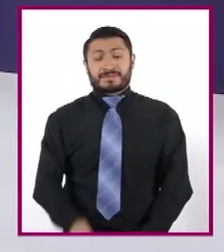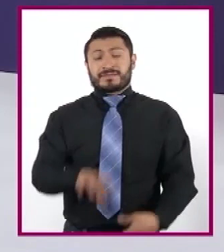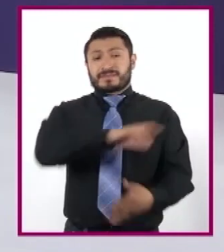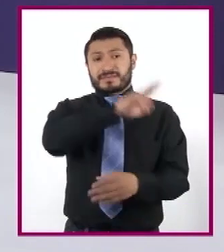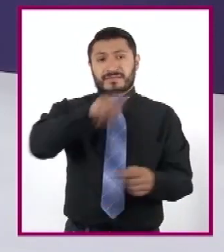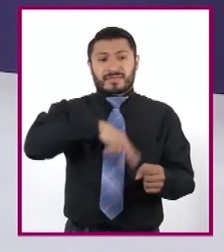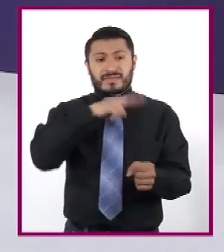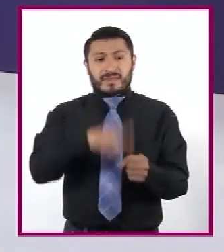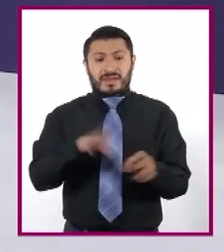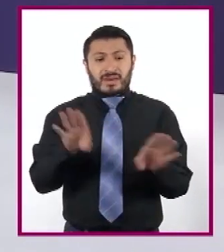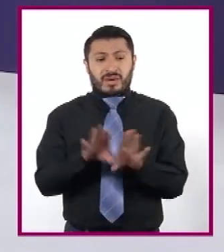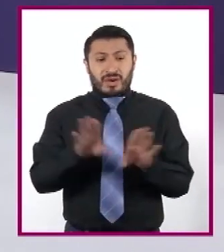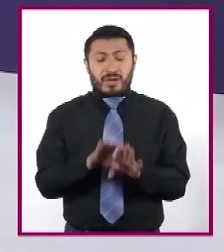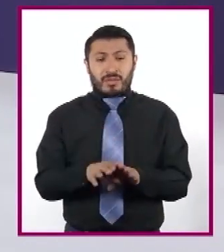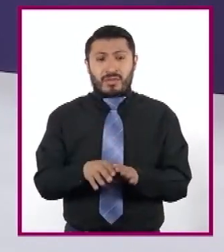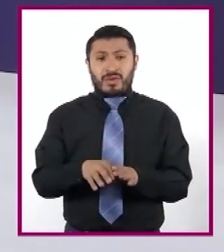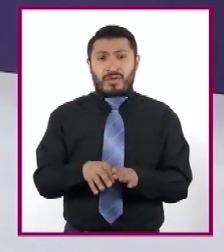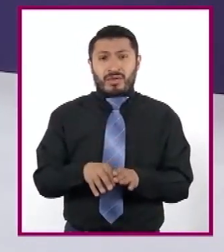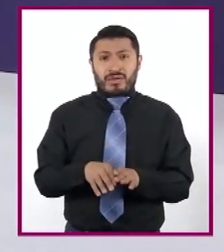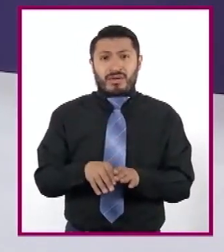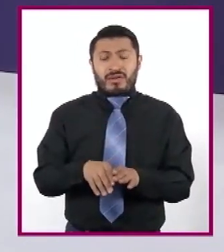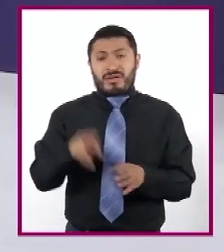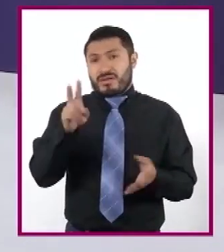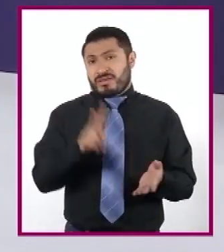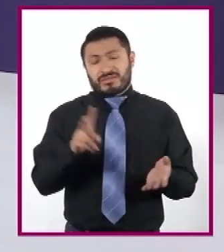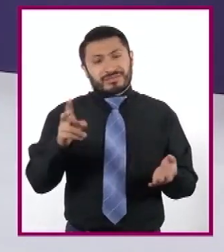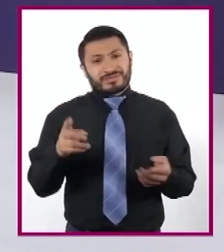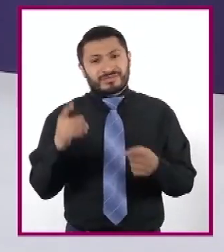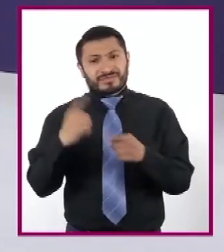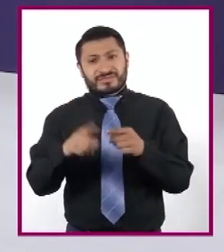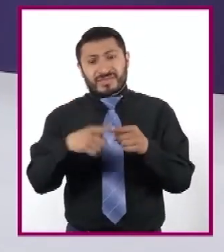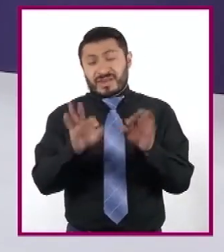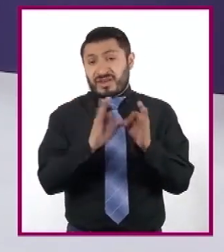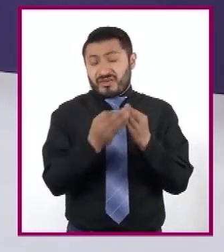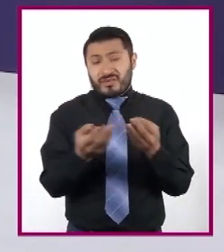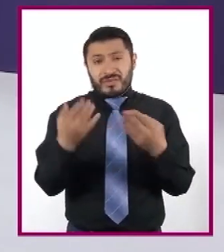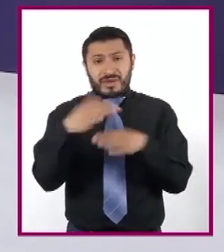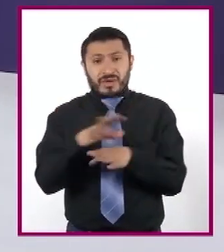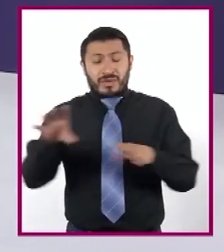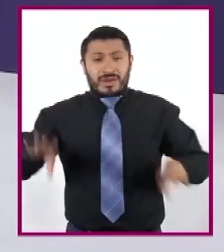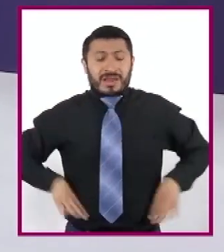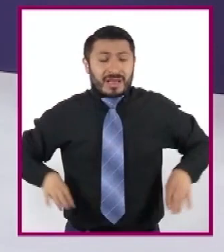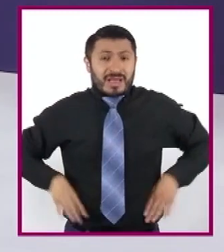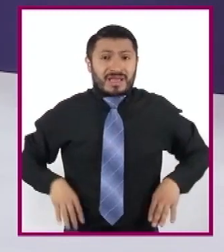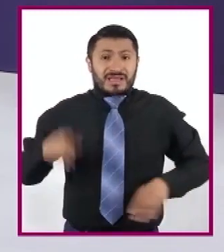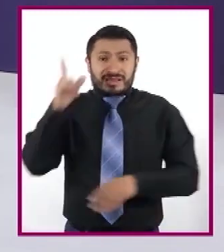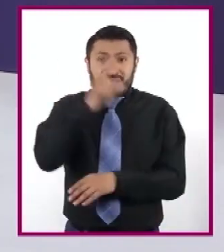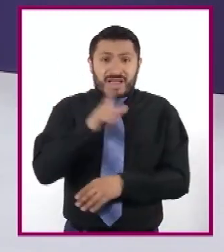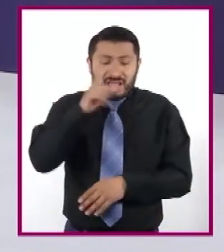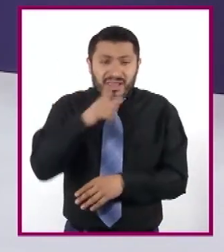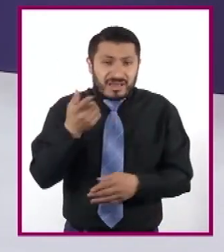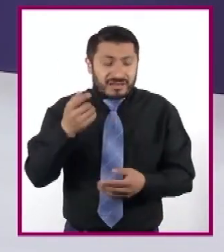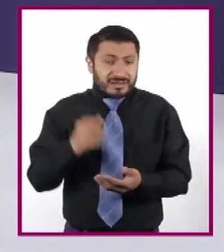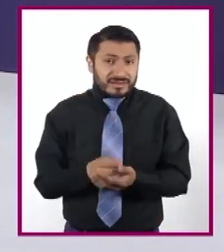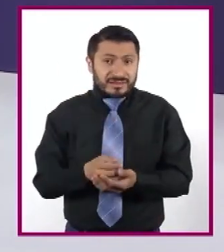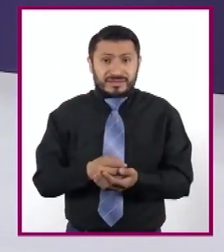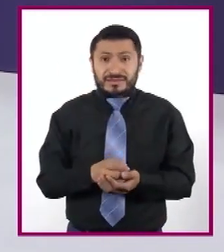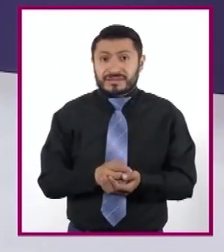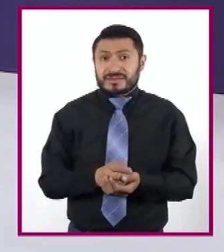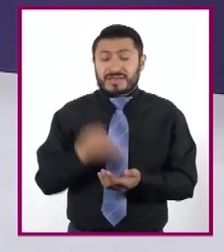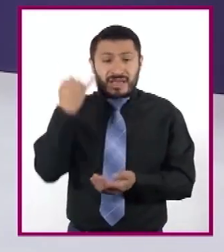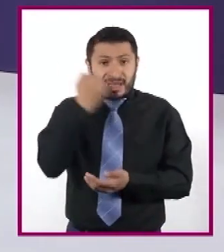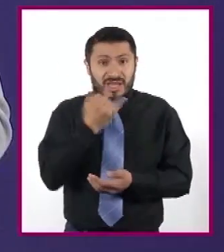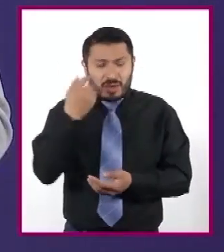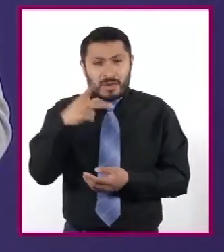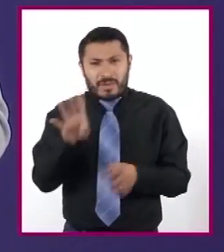Normalmente son juicios de valor sobre las características de la lengua en cuestión, pero estos juicios abarcan terrenos